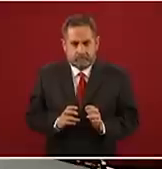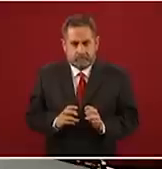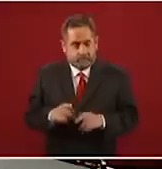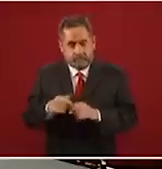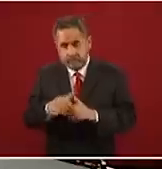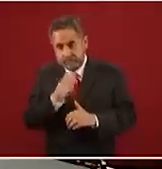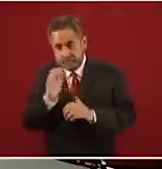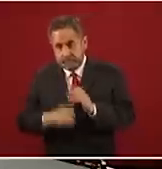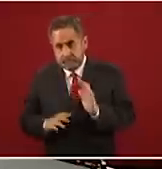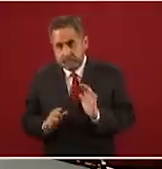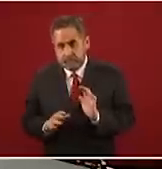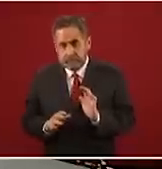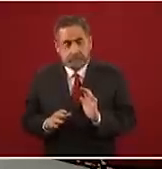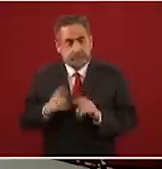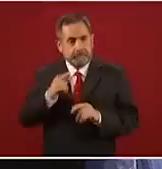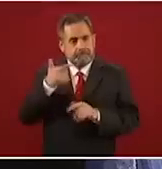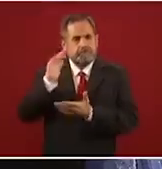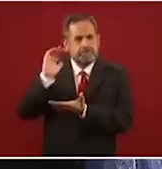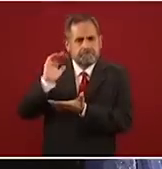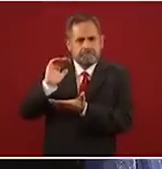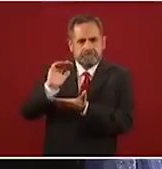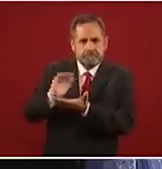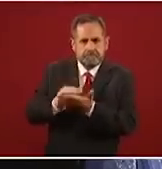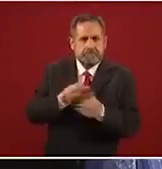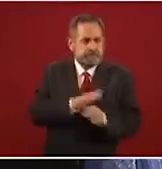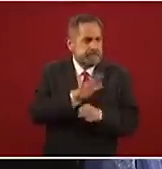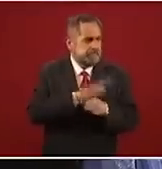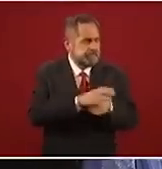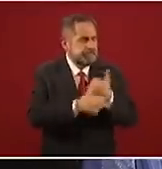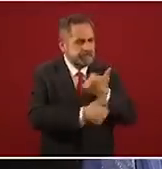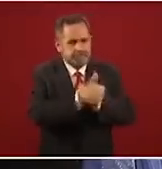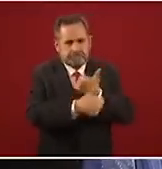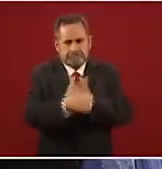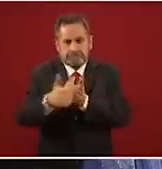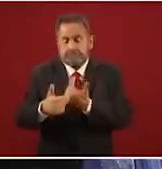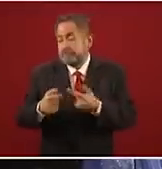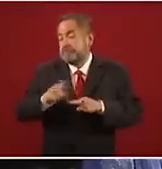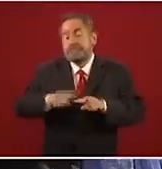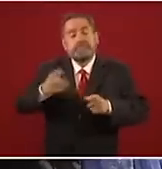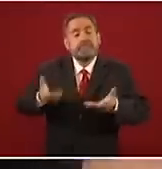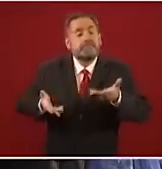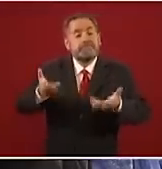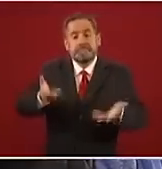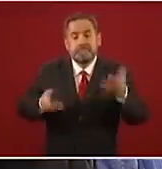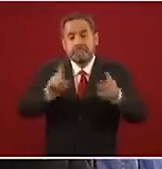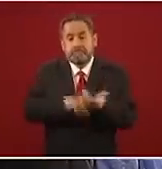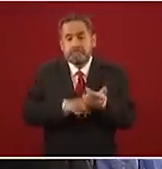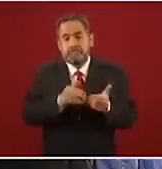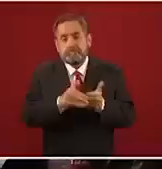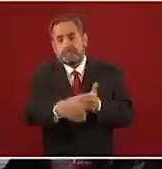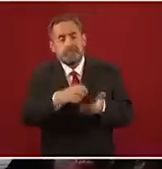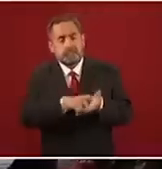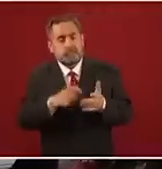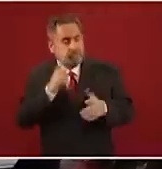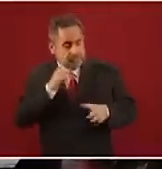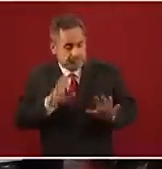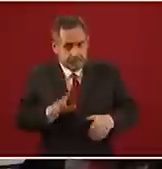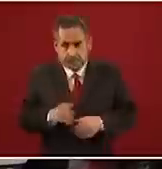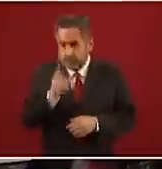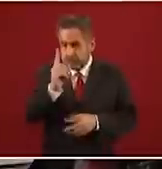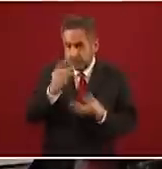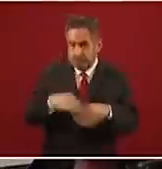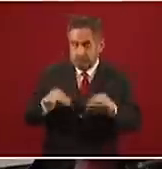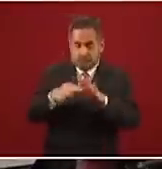acabar, va a ir cada vez habiendo más licitaciones. Y depende de cómo se presenten las cosas. Lo